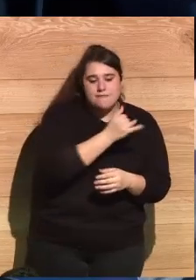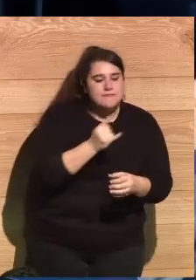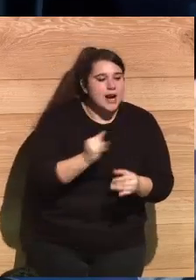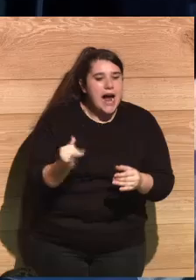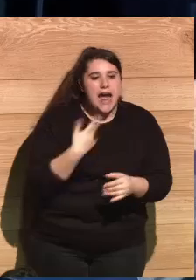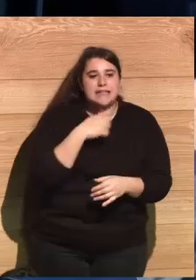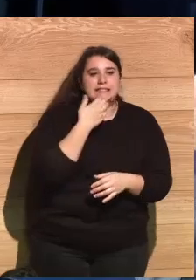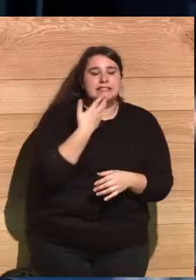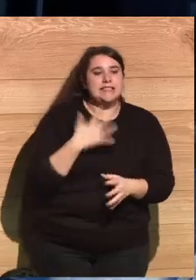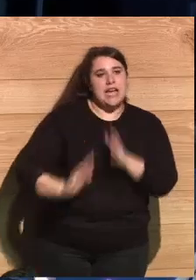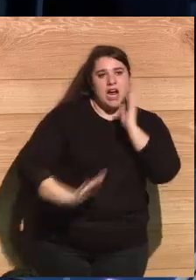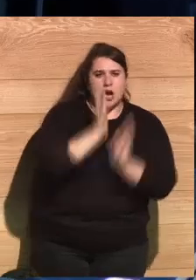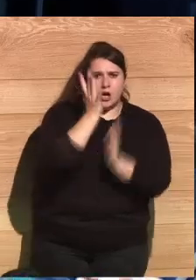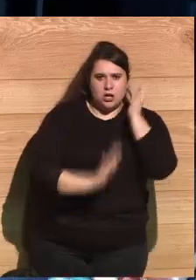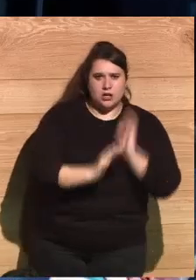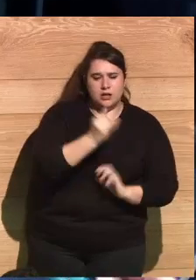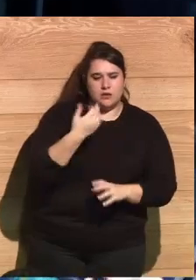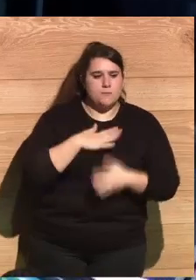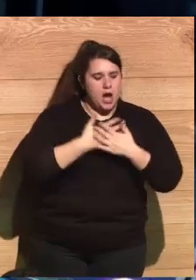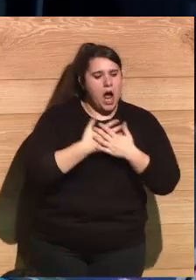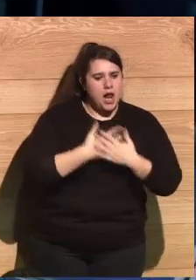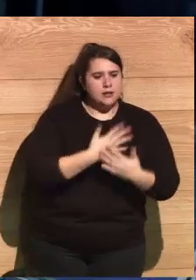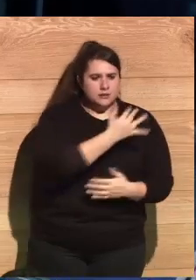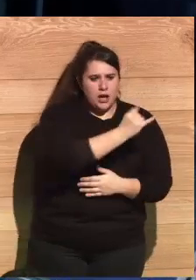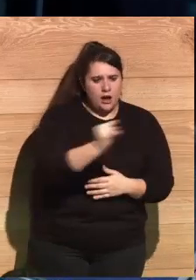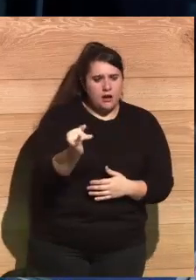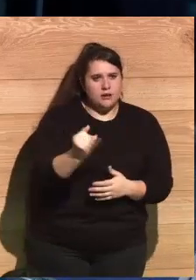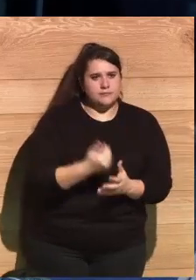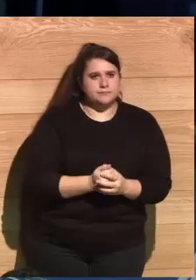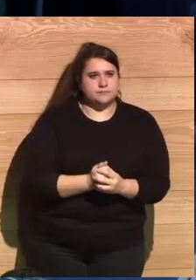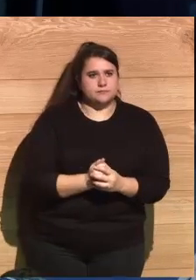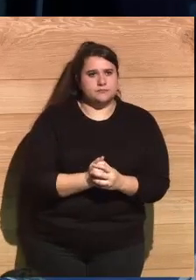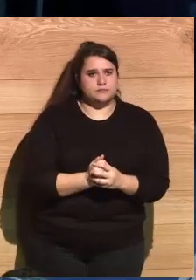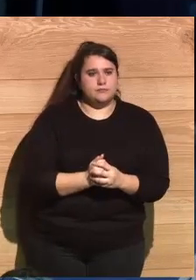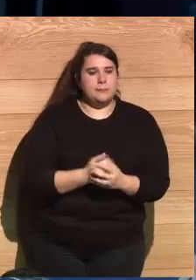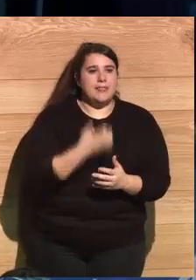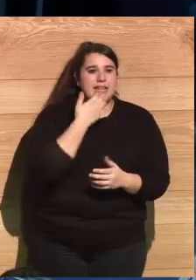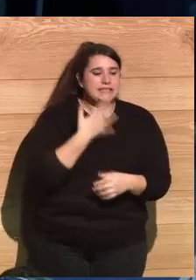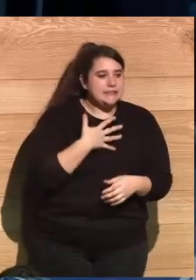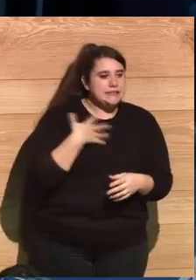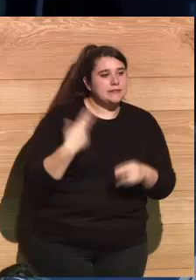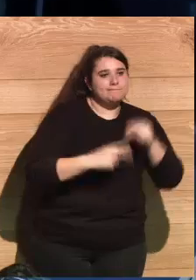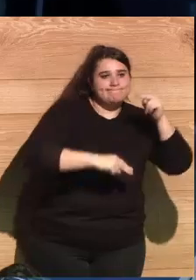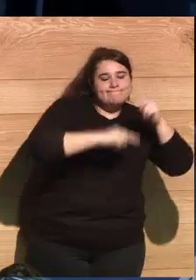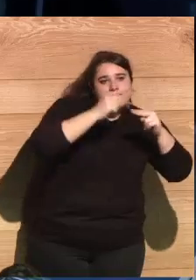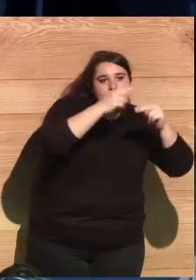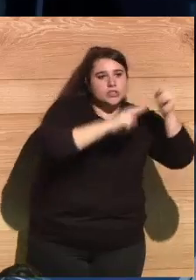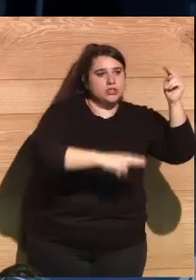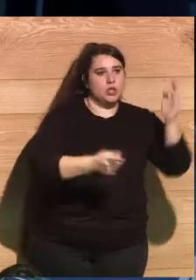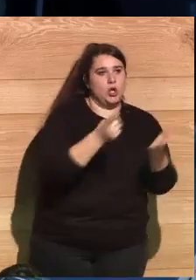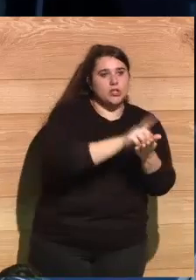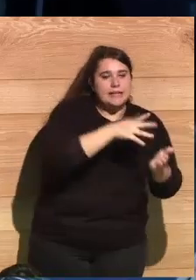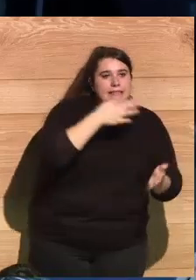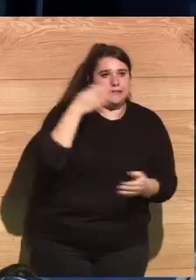un grandísimo incendio van a ser los más valientes, si las infraestructuras se destruyen van a reconstruir, ¿no? Porque,